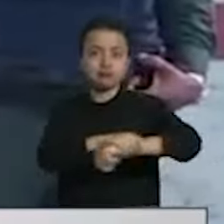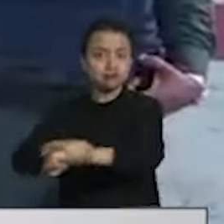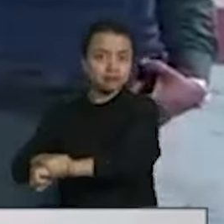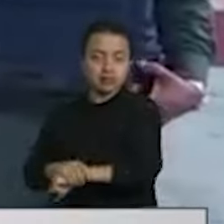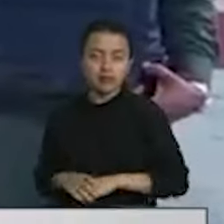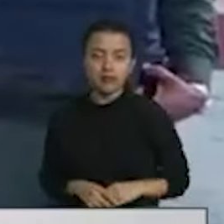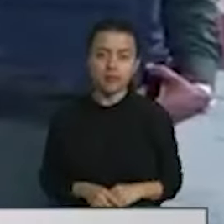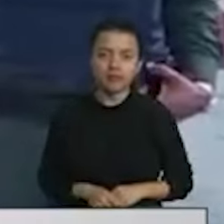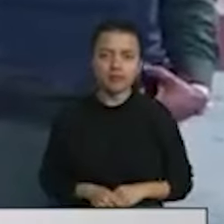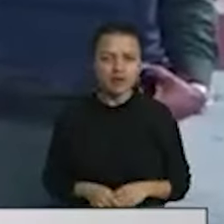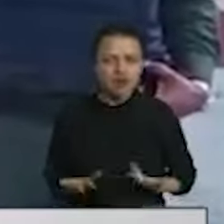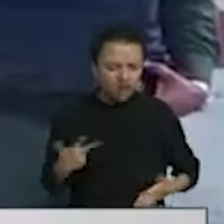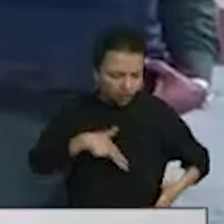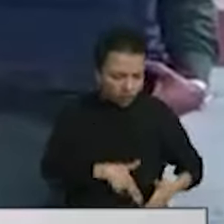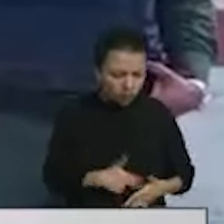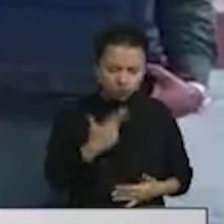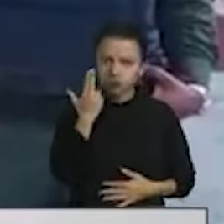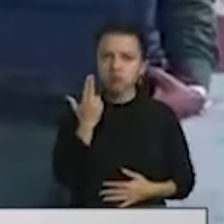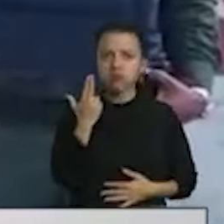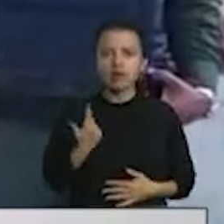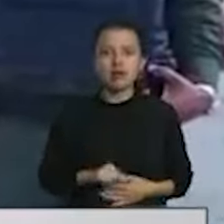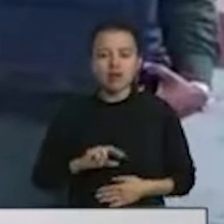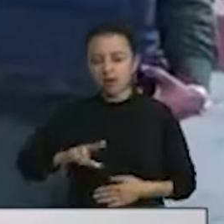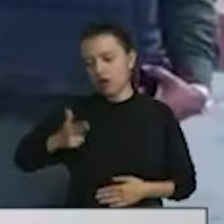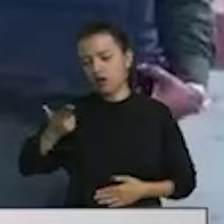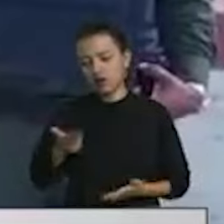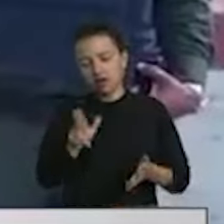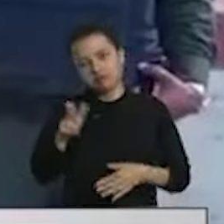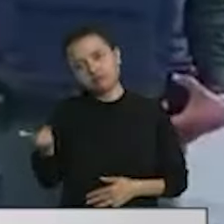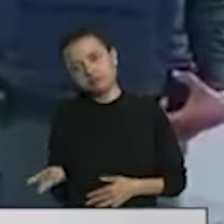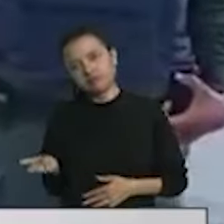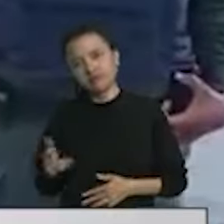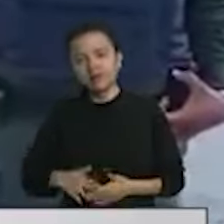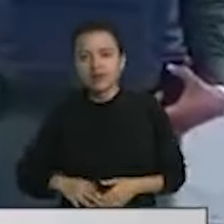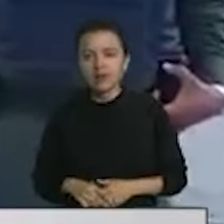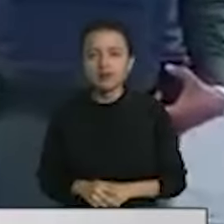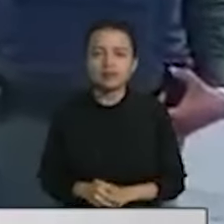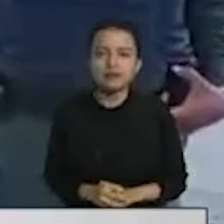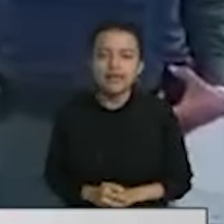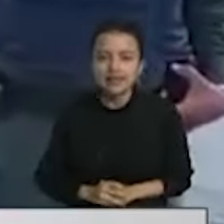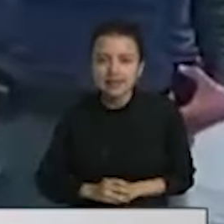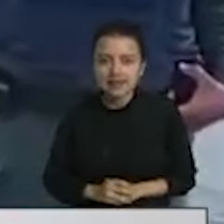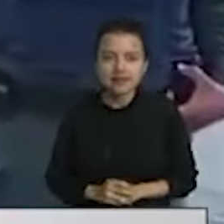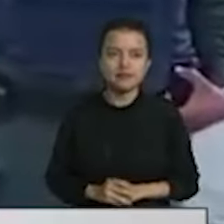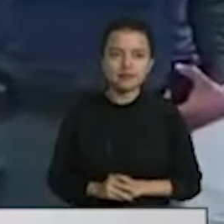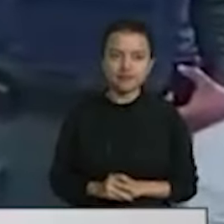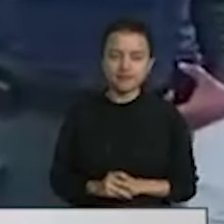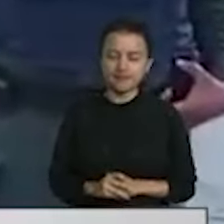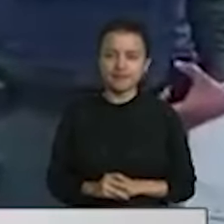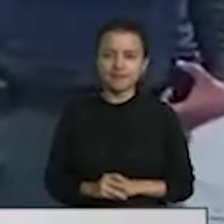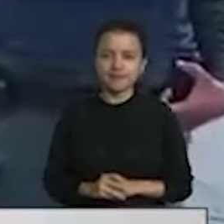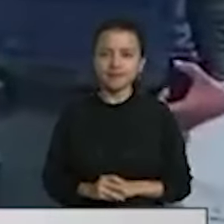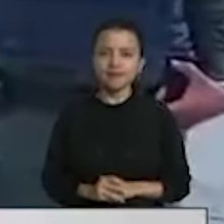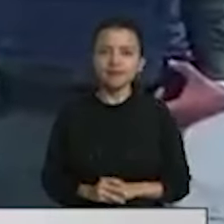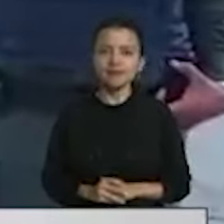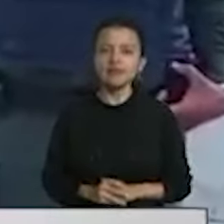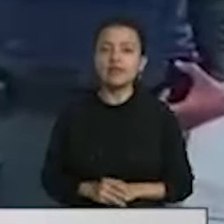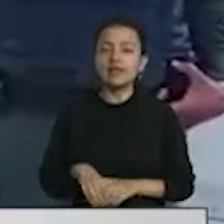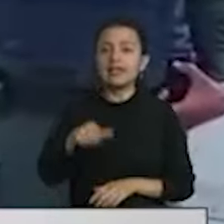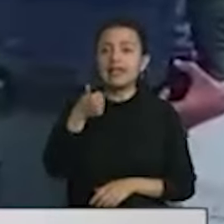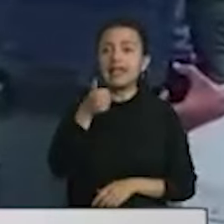arma de fuego fue encontrada al lado de la persona que pierde la vida. Es de anotar que la persona capturada presenta en el sistema 13